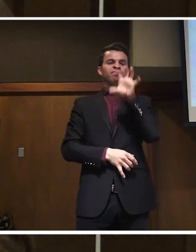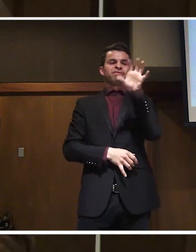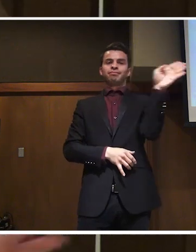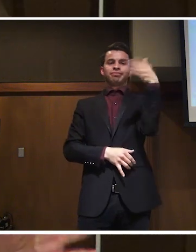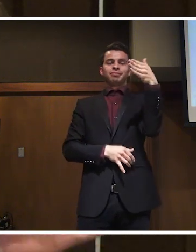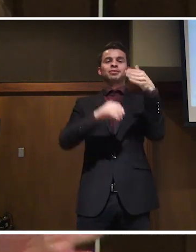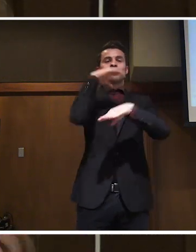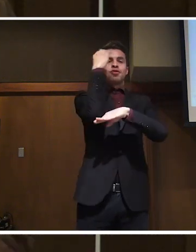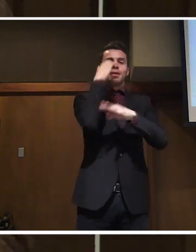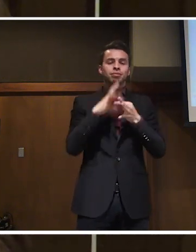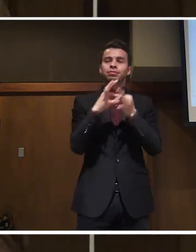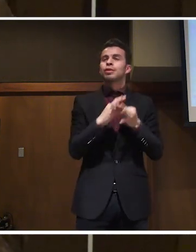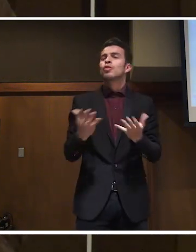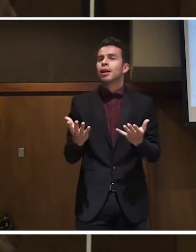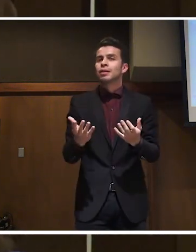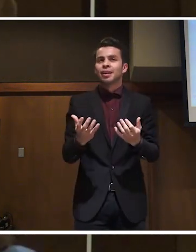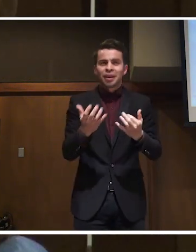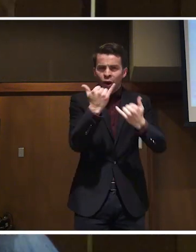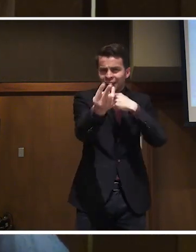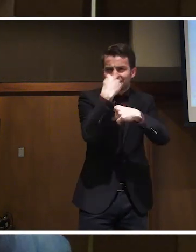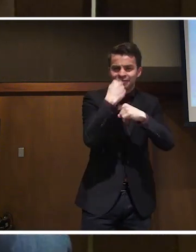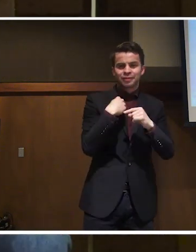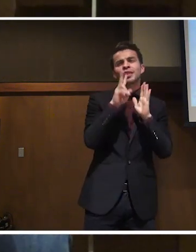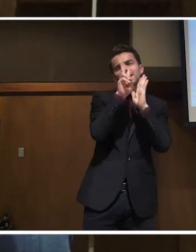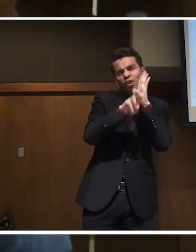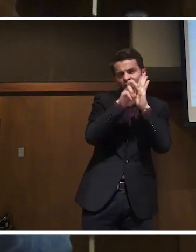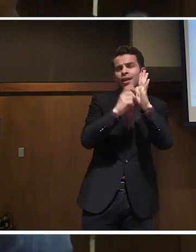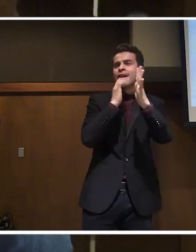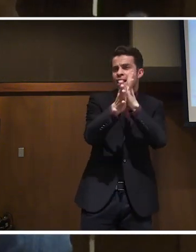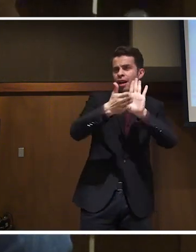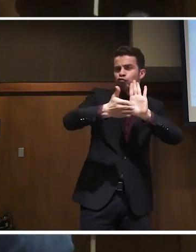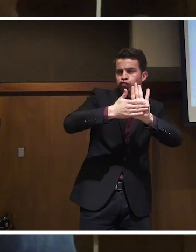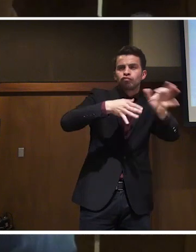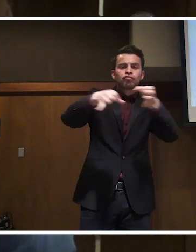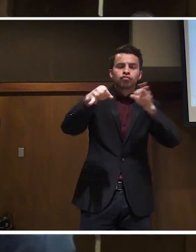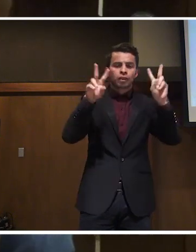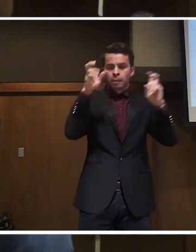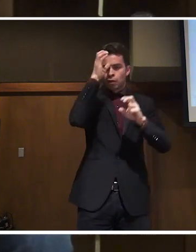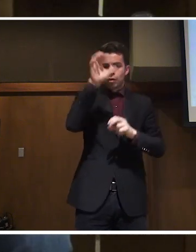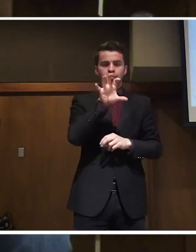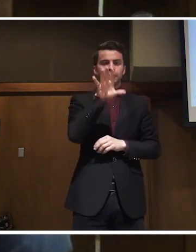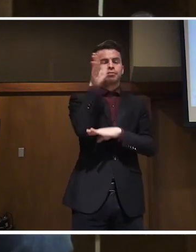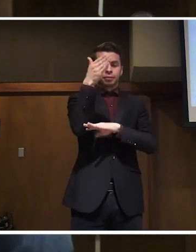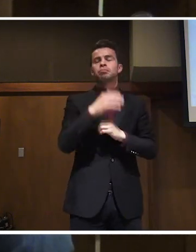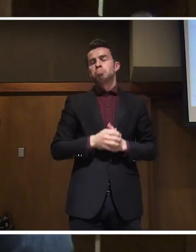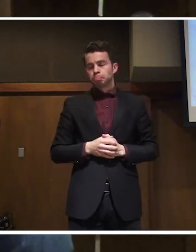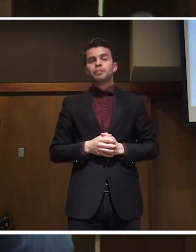Esto en relación a ese argumento un poco teórico y general sobre la nación. En el caso